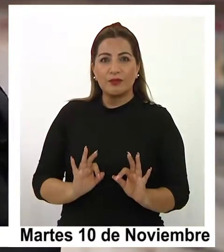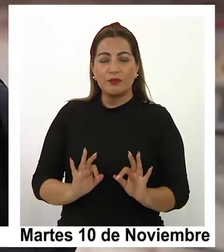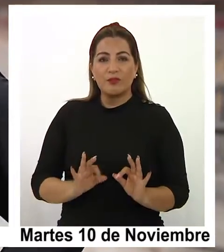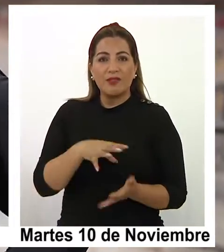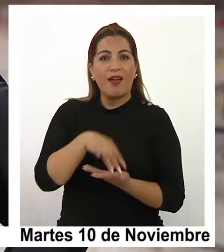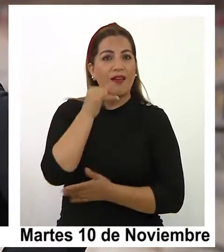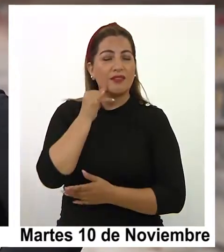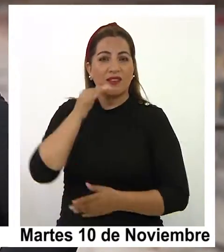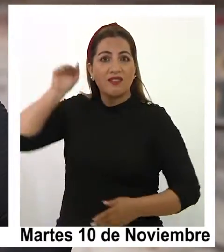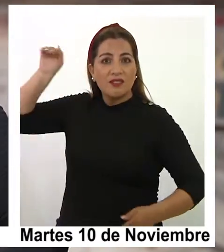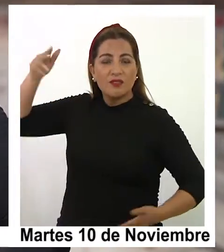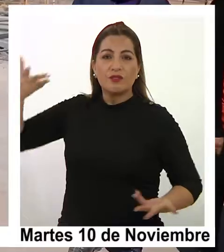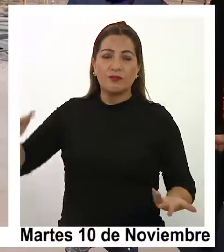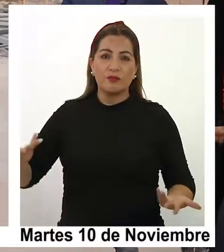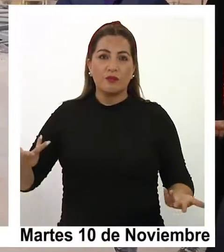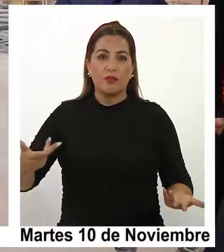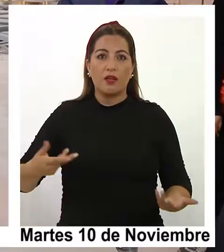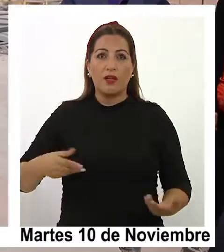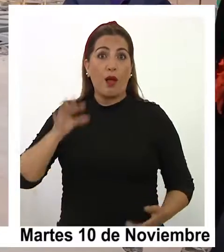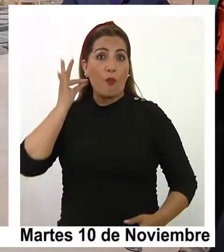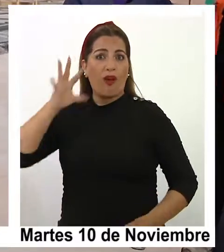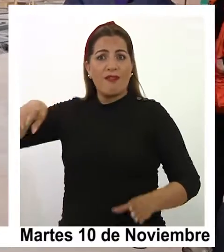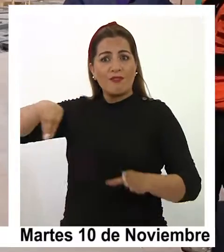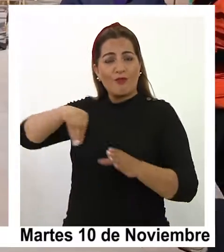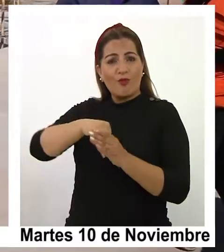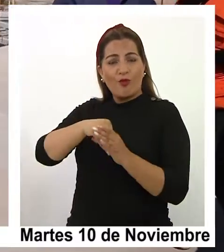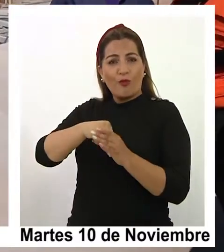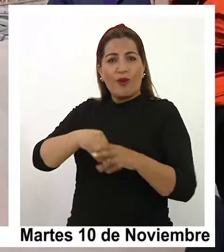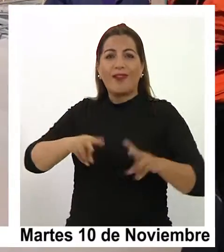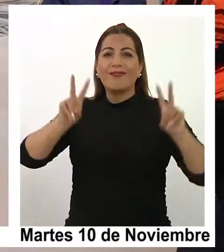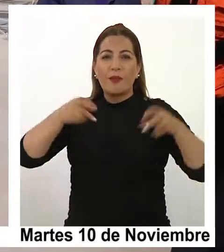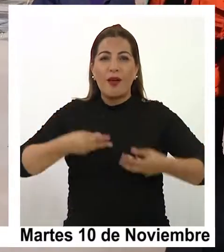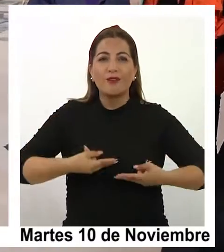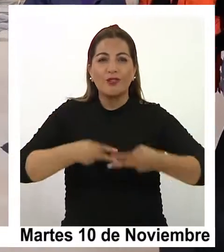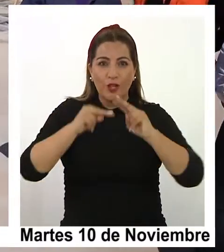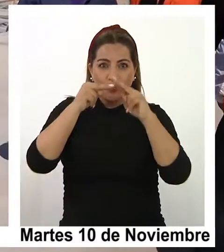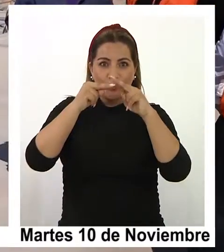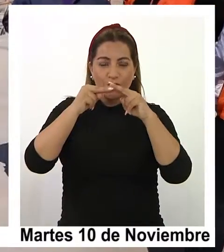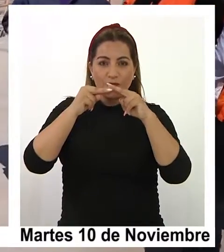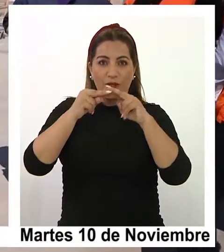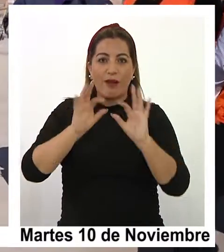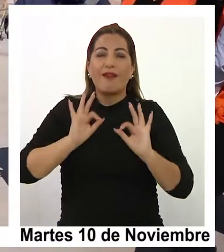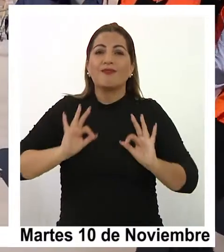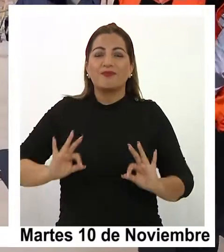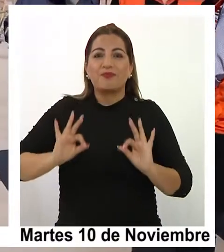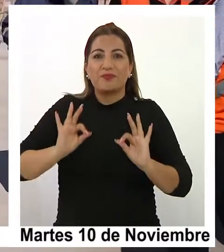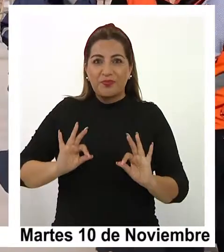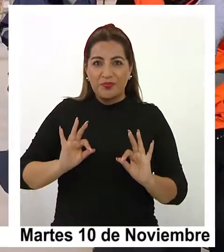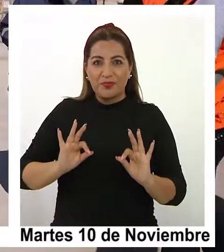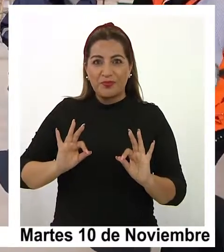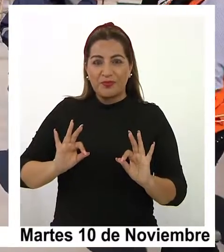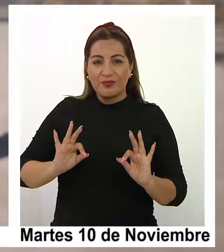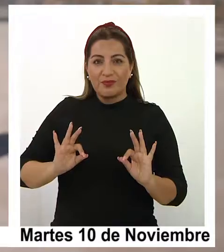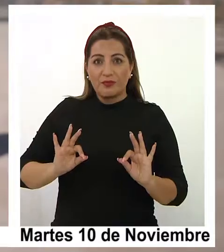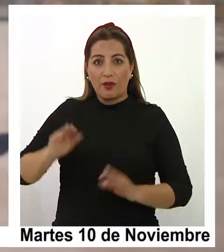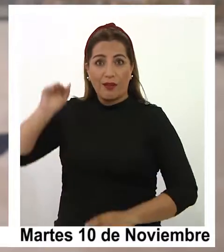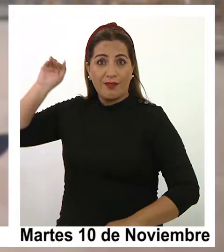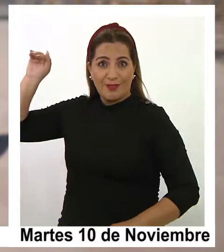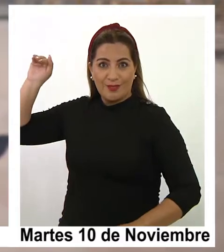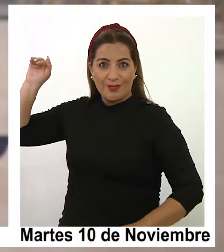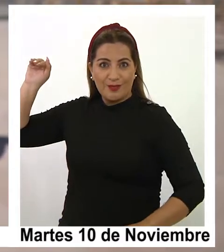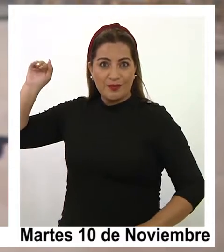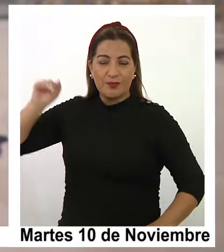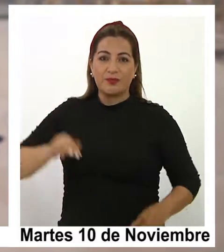la región que incluyan a las mujeres en este tipo de construcción y en especial aquí en la Comuna de Alto